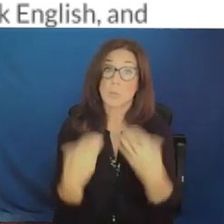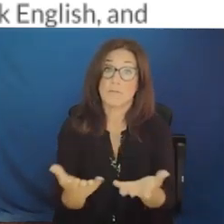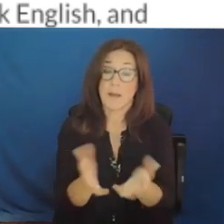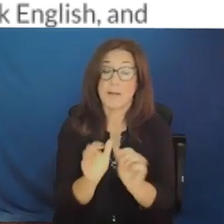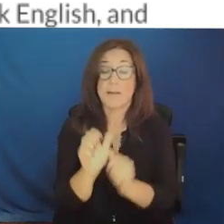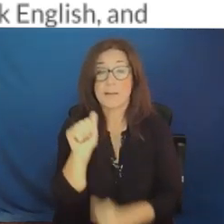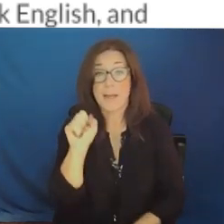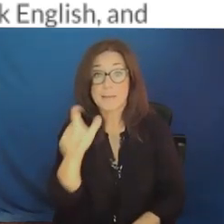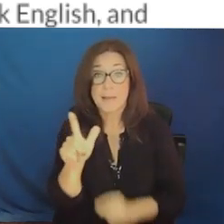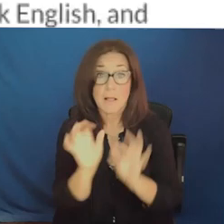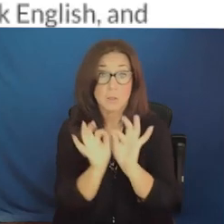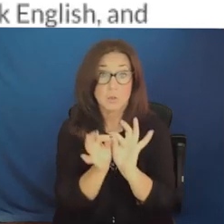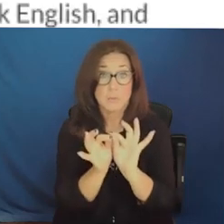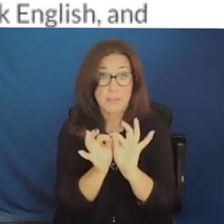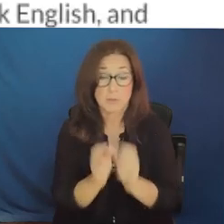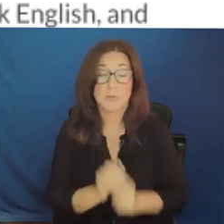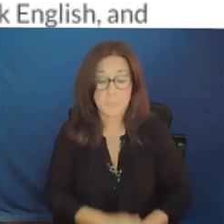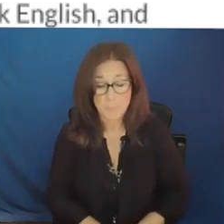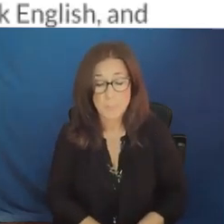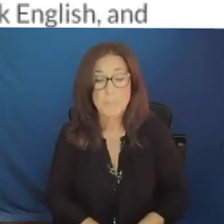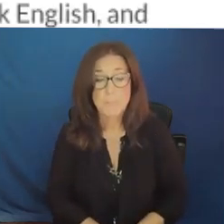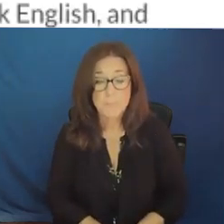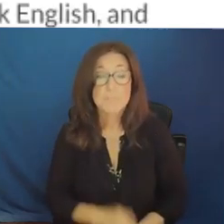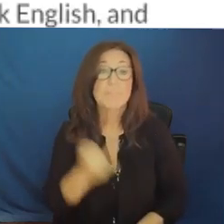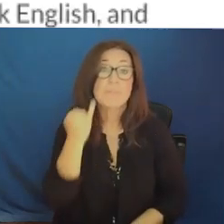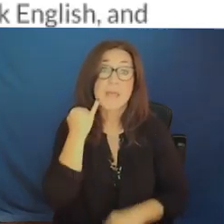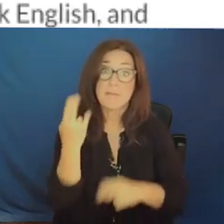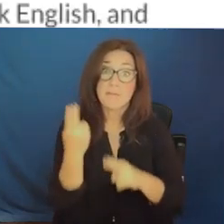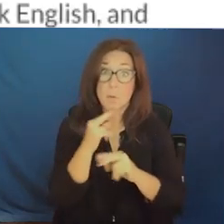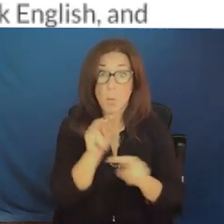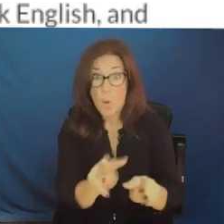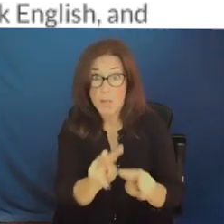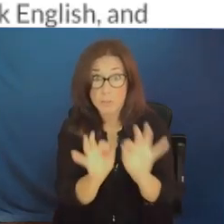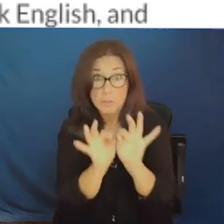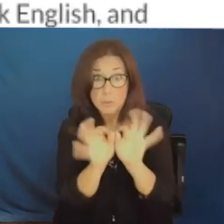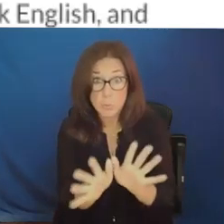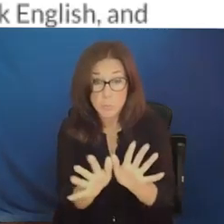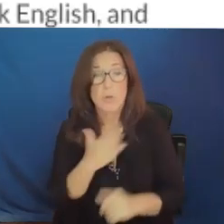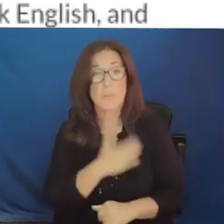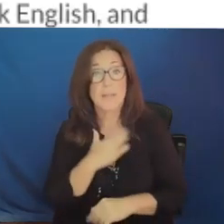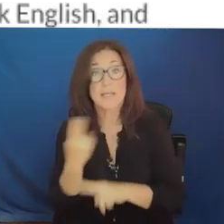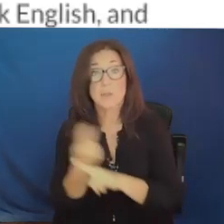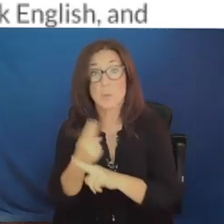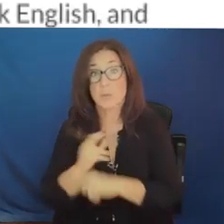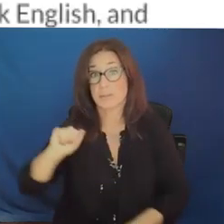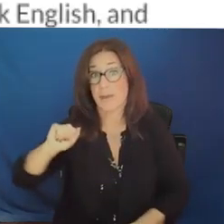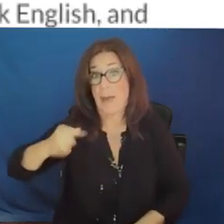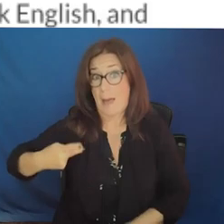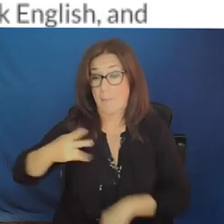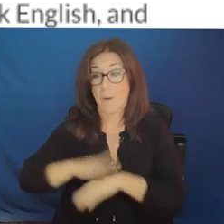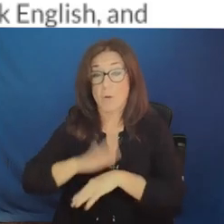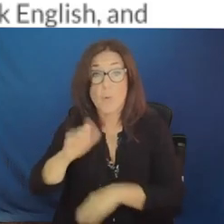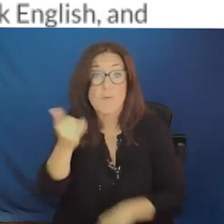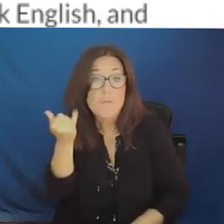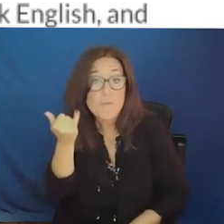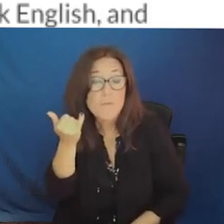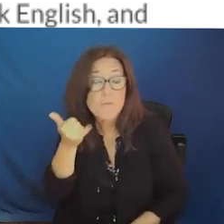interpretation si usted se une con peter charles el font donde es mínimo de